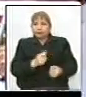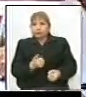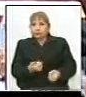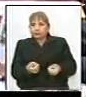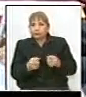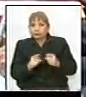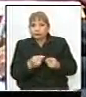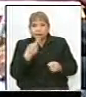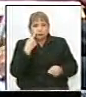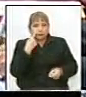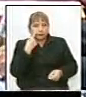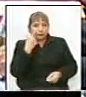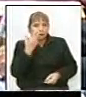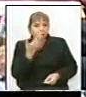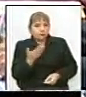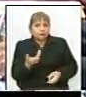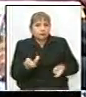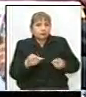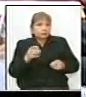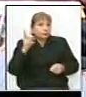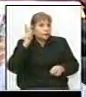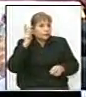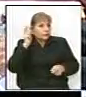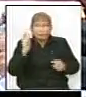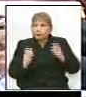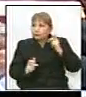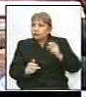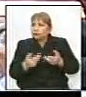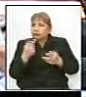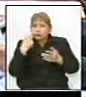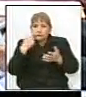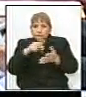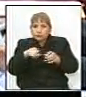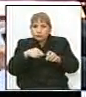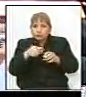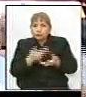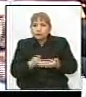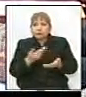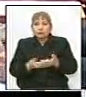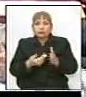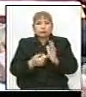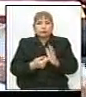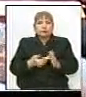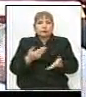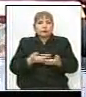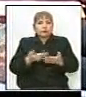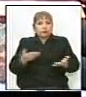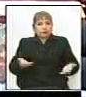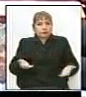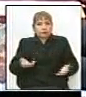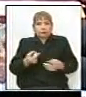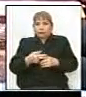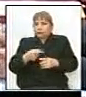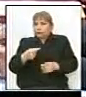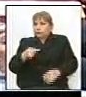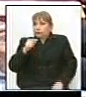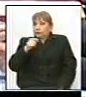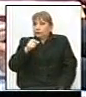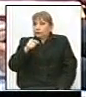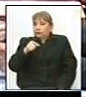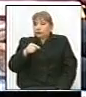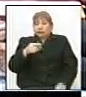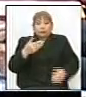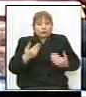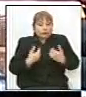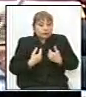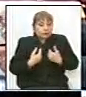es visible, cuando hay audios, cuando hay videos, cuando hay hechos, cuando hay testimonios? Entonces desde ahí nomás debemos tomar en cuenta